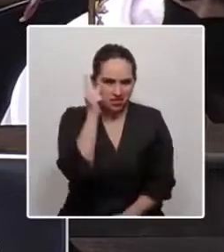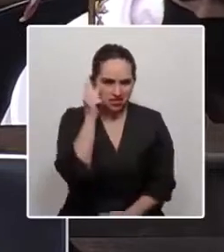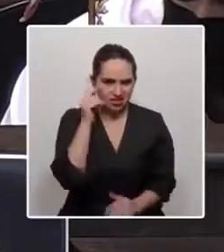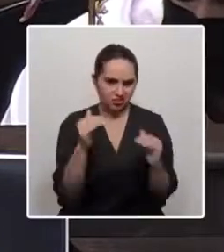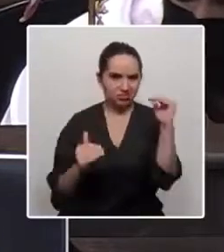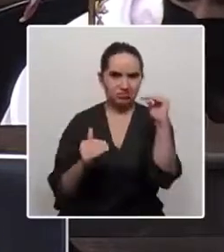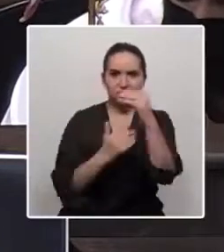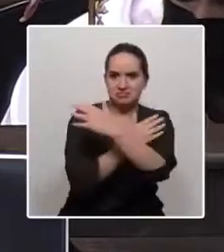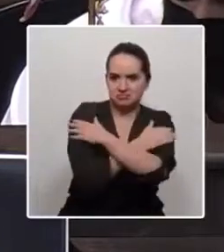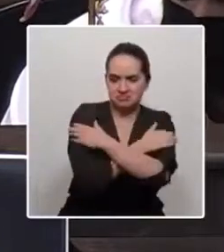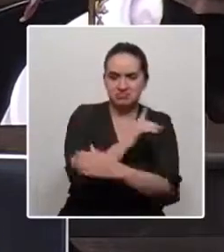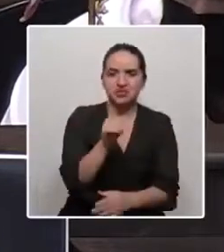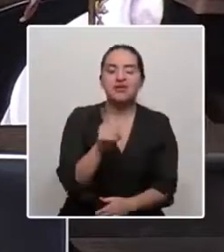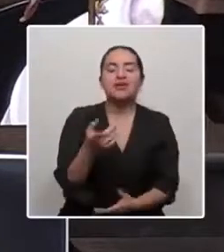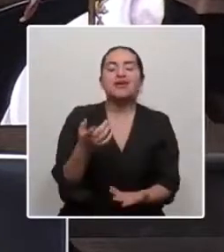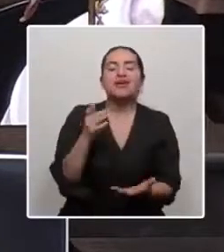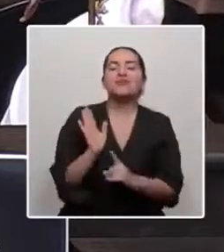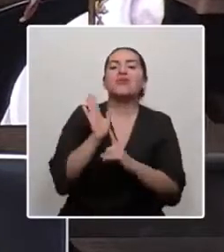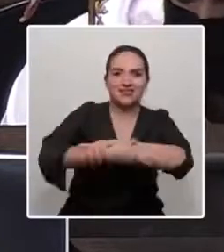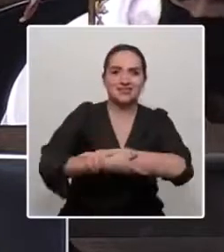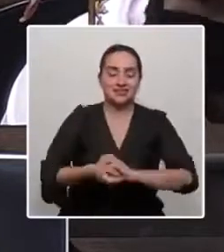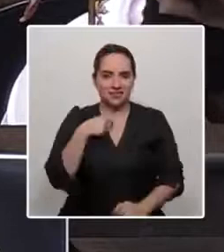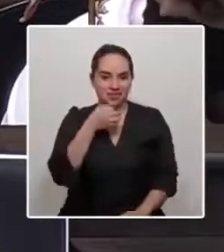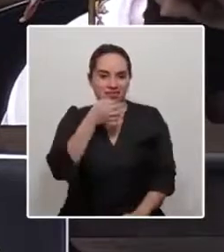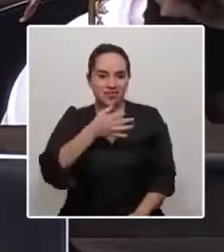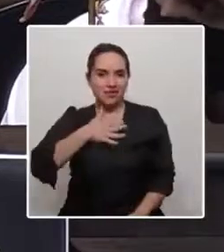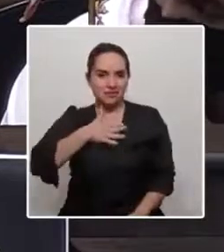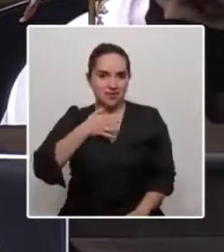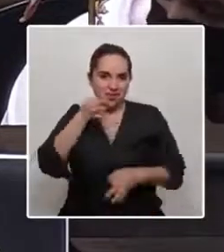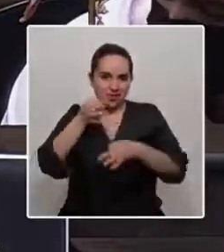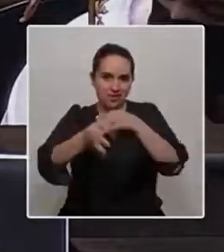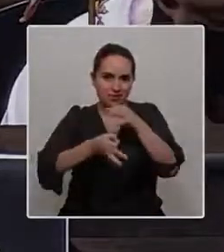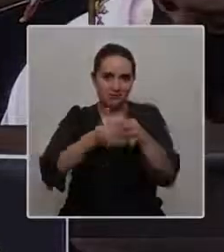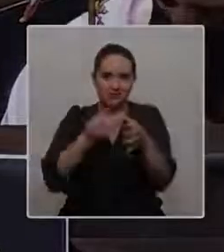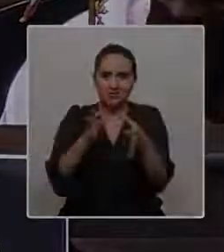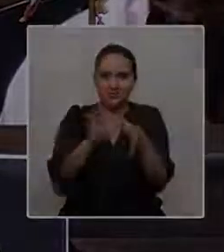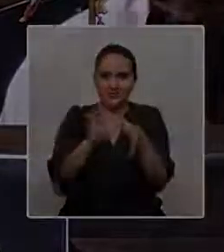sino simplemente como señal de alianza, que es lo que yo dije en mi discurso. Muchas gracias.